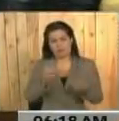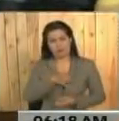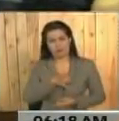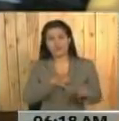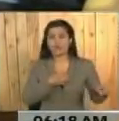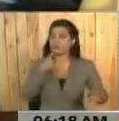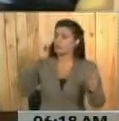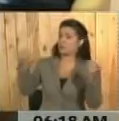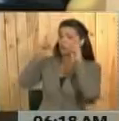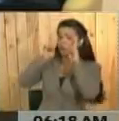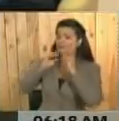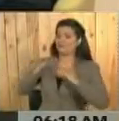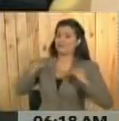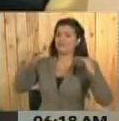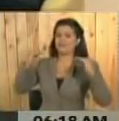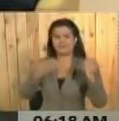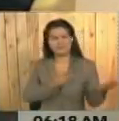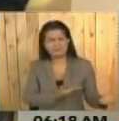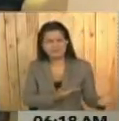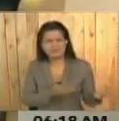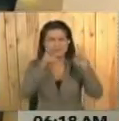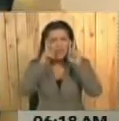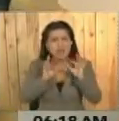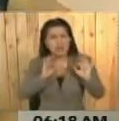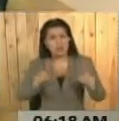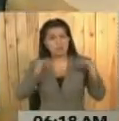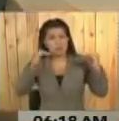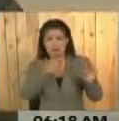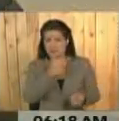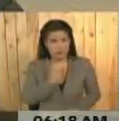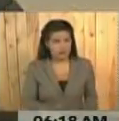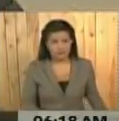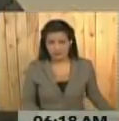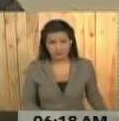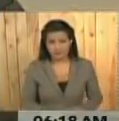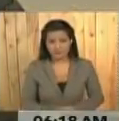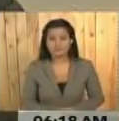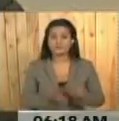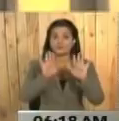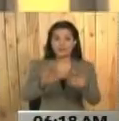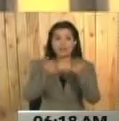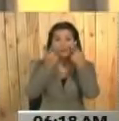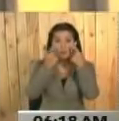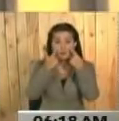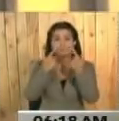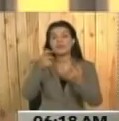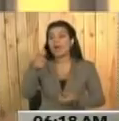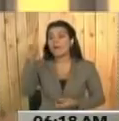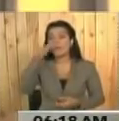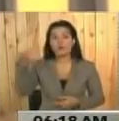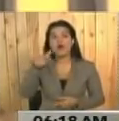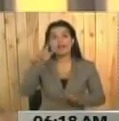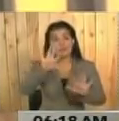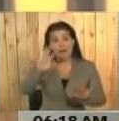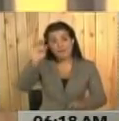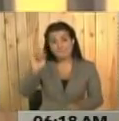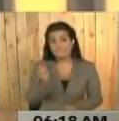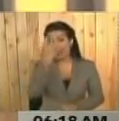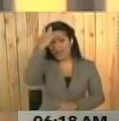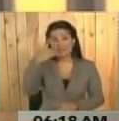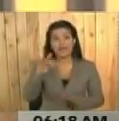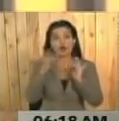morar del país no tienen ni un solo ápice de moral hablando de moral vamos a escuchar la moral de un pueblo con Barry cartalla que tiene el